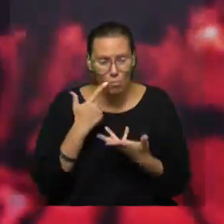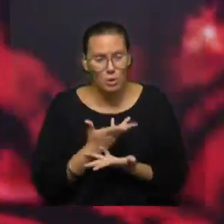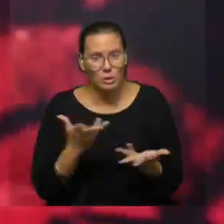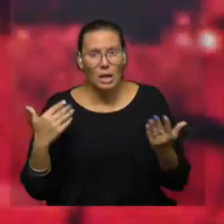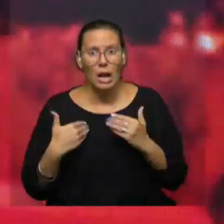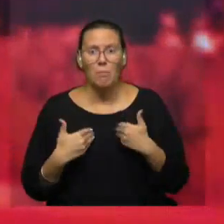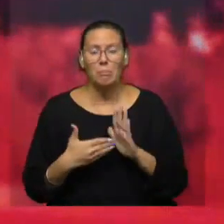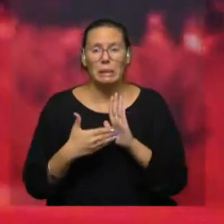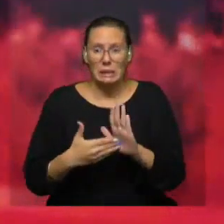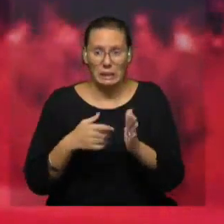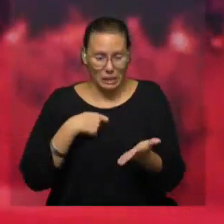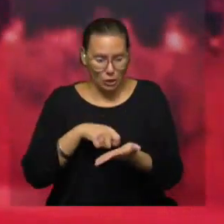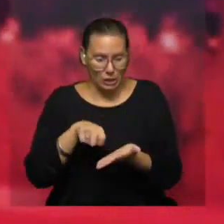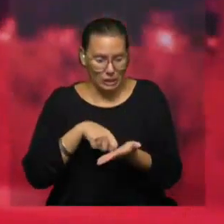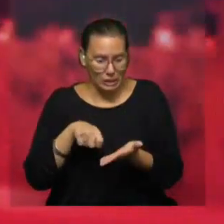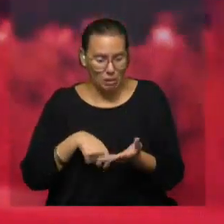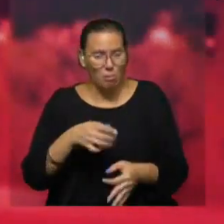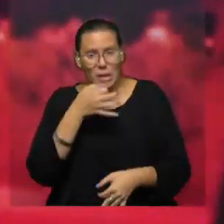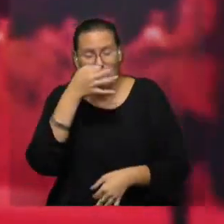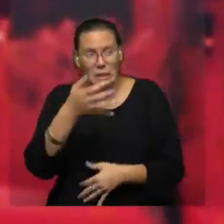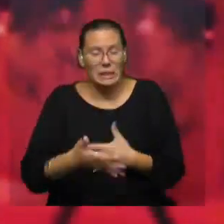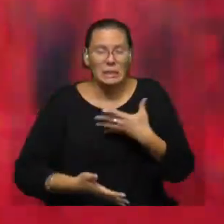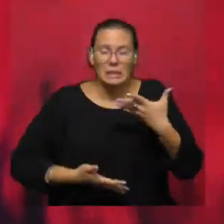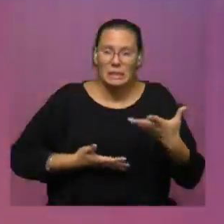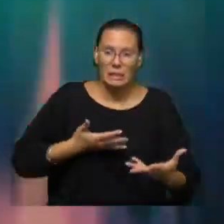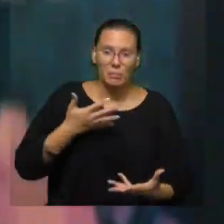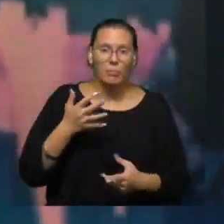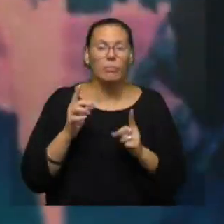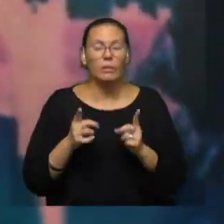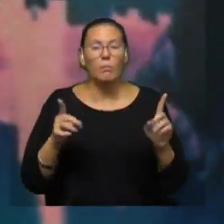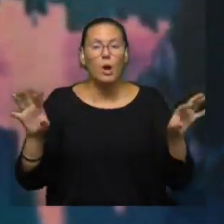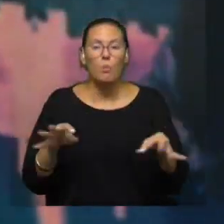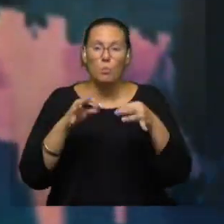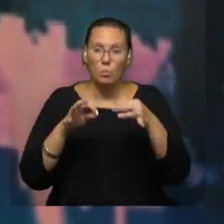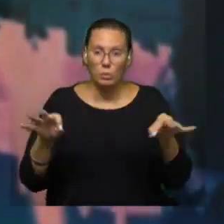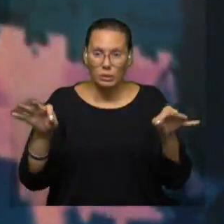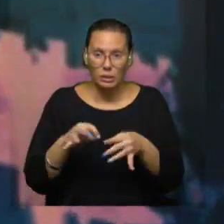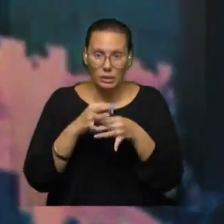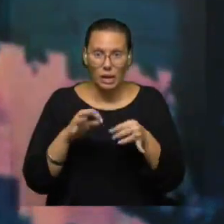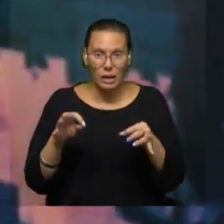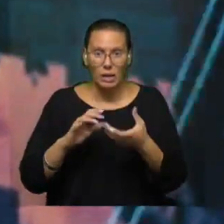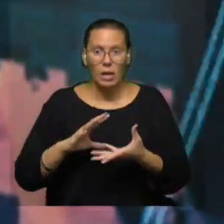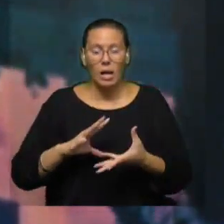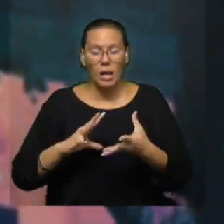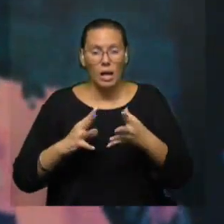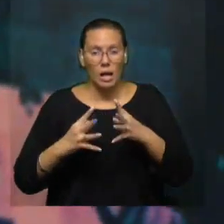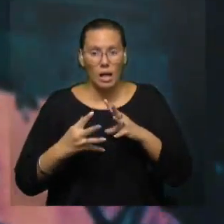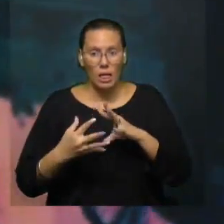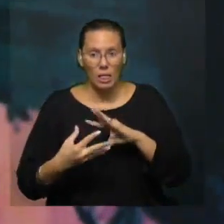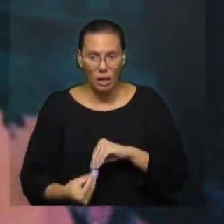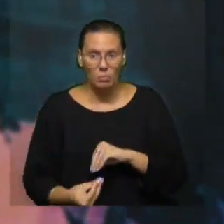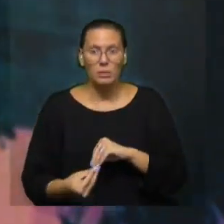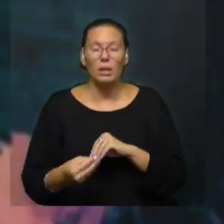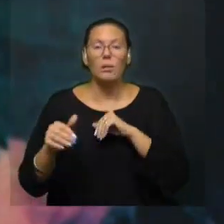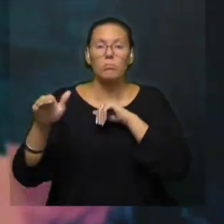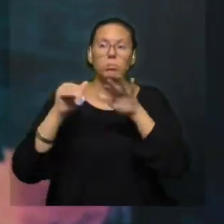a presentar lo que uno es, lo que tiene para decir, y lo que también musicalmente terminás transformando y